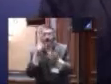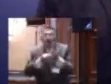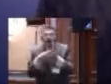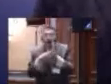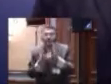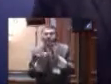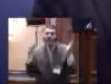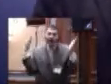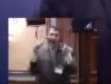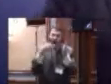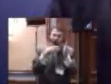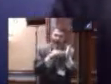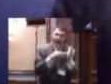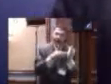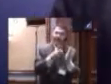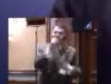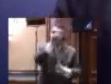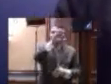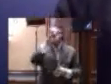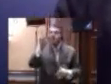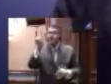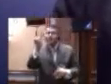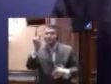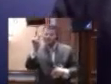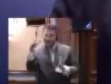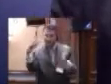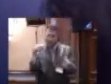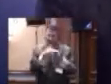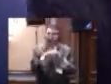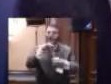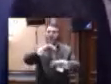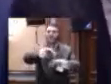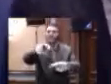de la revolución de los claveles en Portugal.